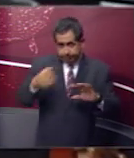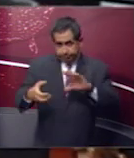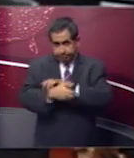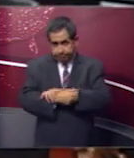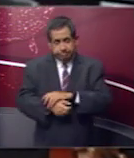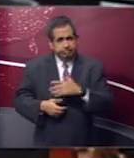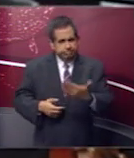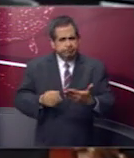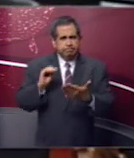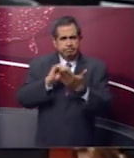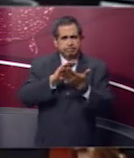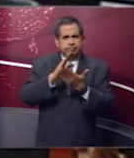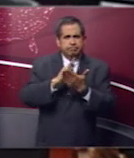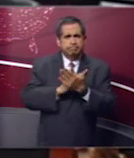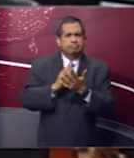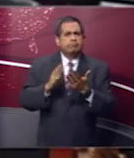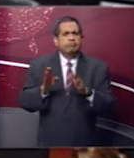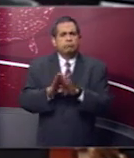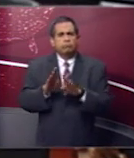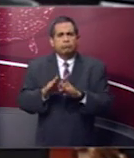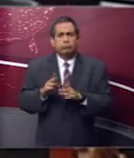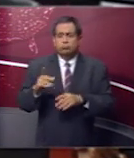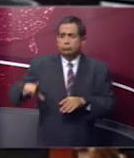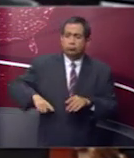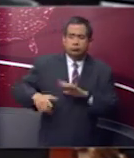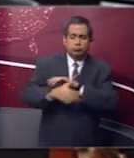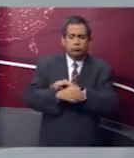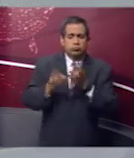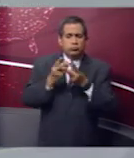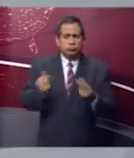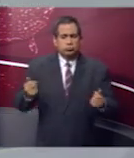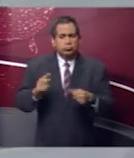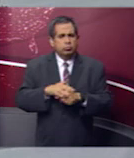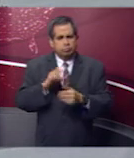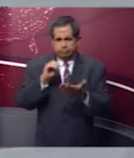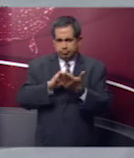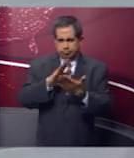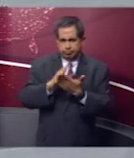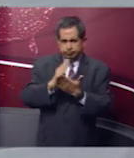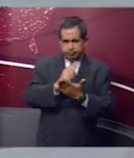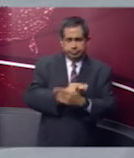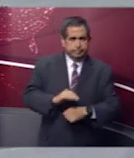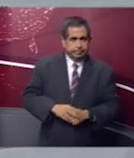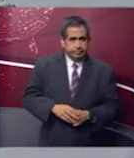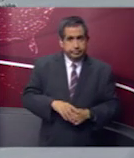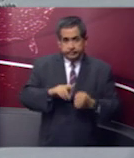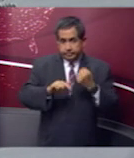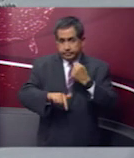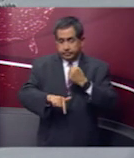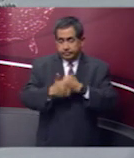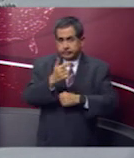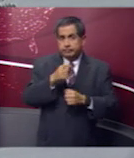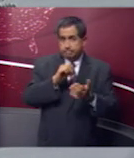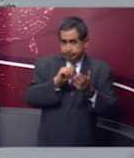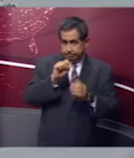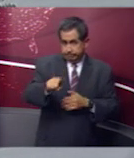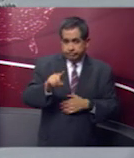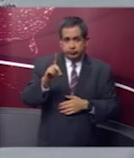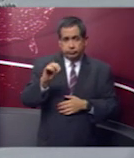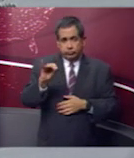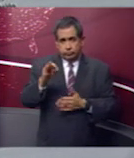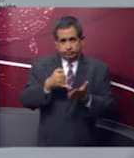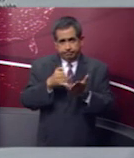este convenio se establecerán las causas de la disolución del gobierno de coalición. En el 12º artículo transitorio de esa reforma, que se publicó en el Diario Oficial